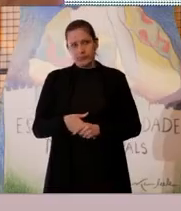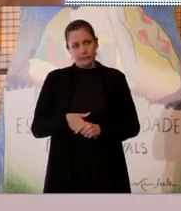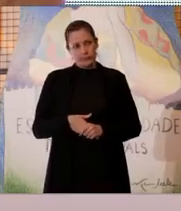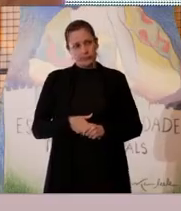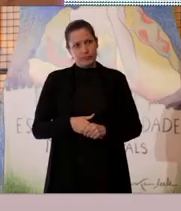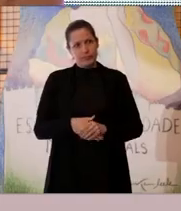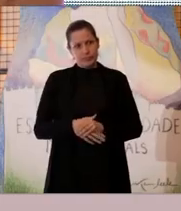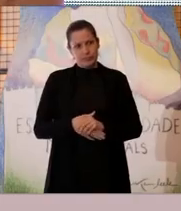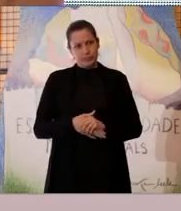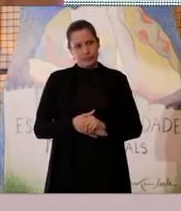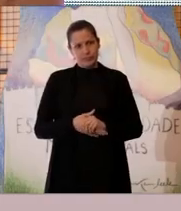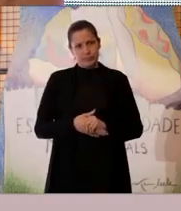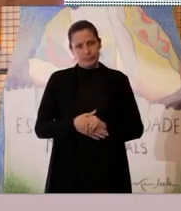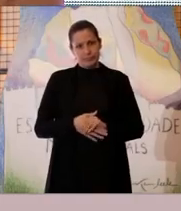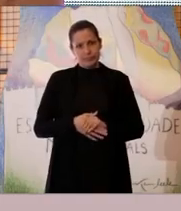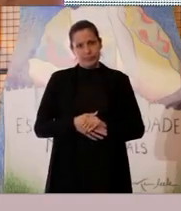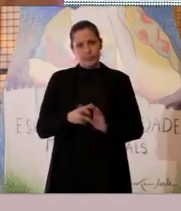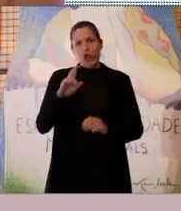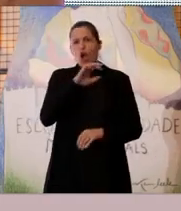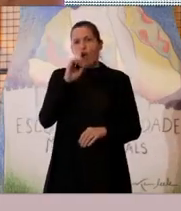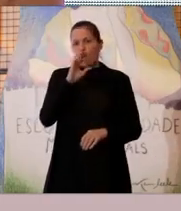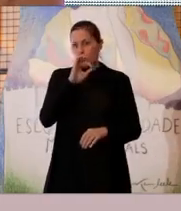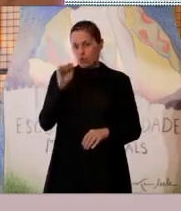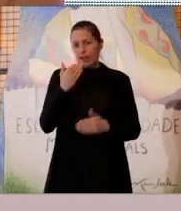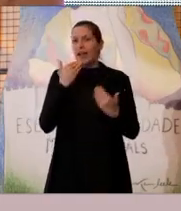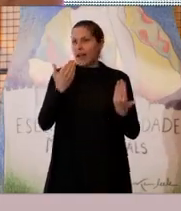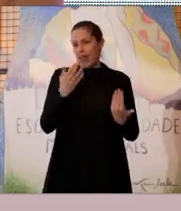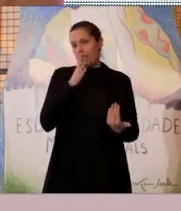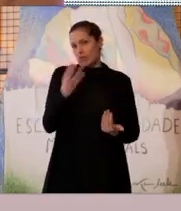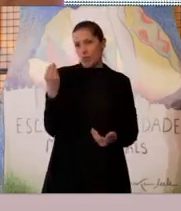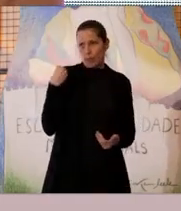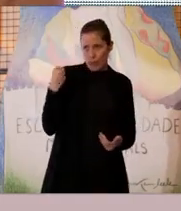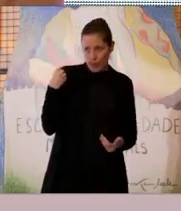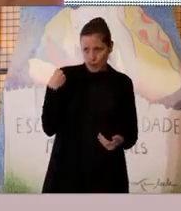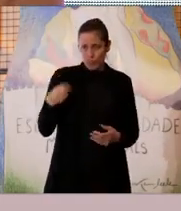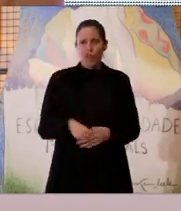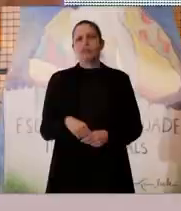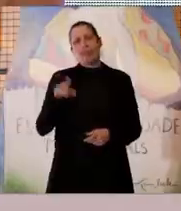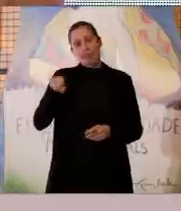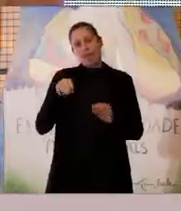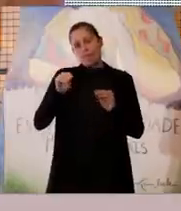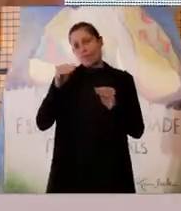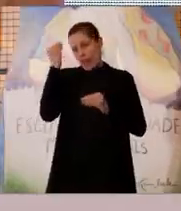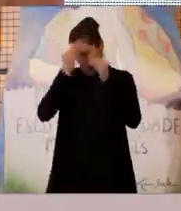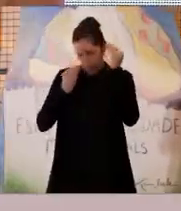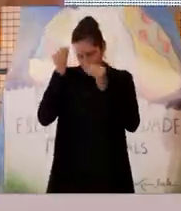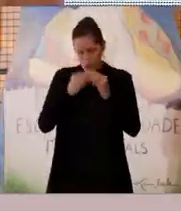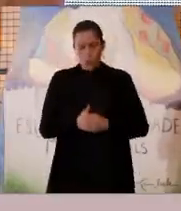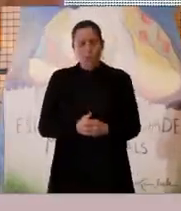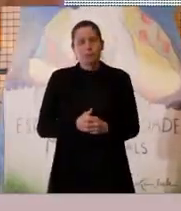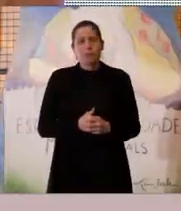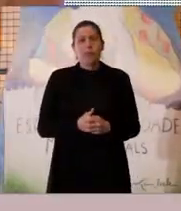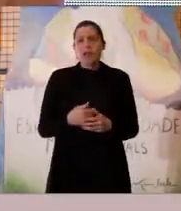bueno Rosa Muchas gracias por por las preguntas y por las reflexiones me